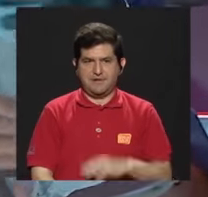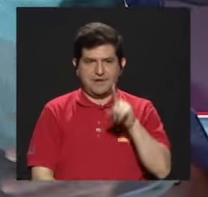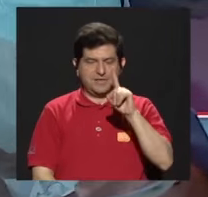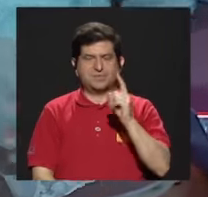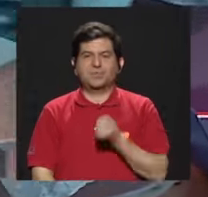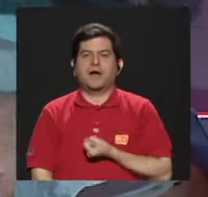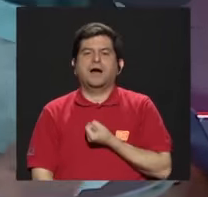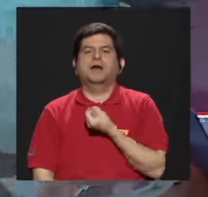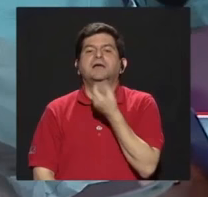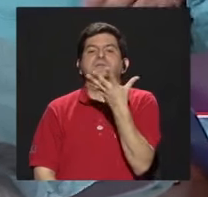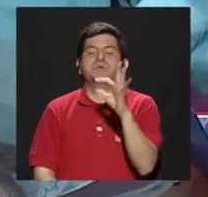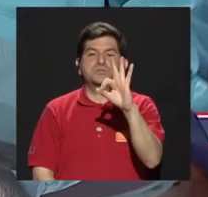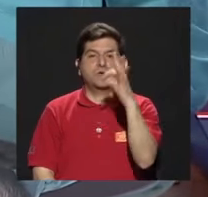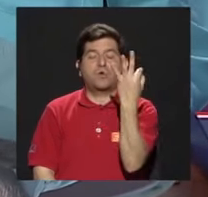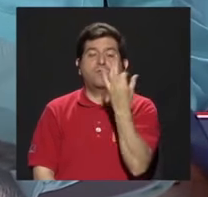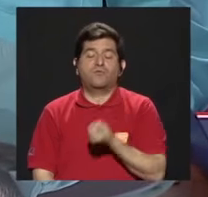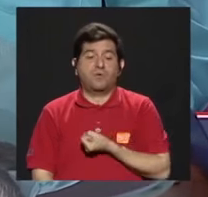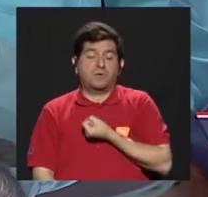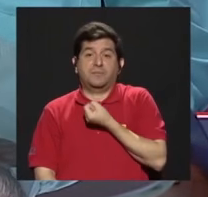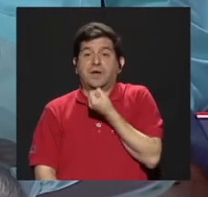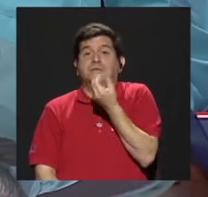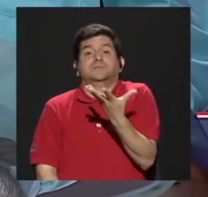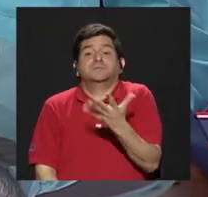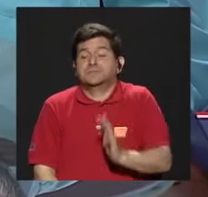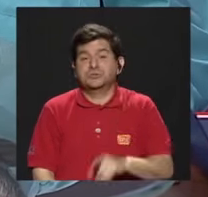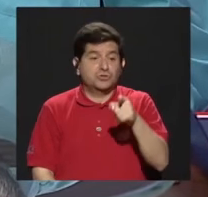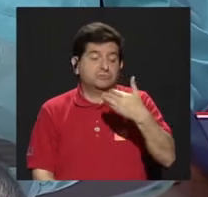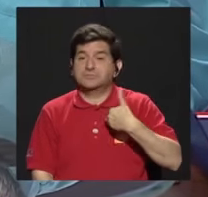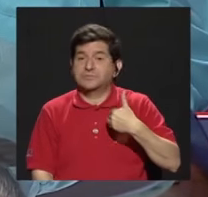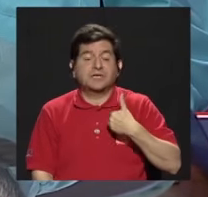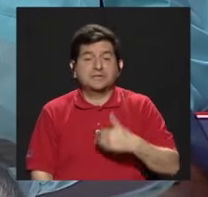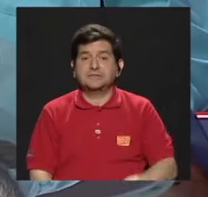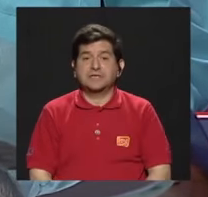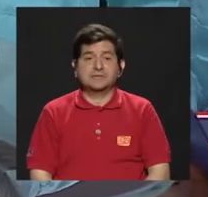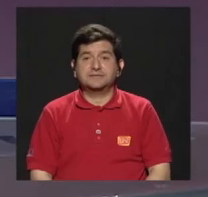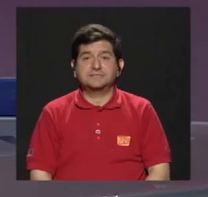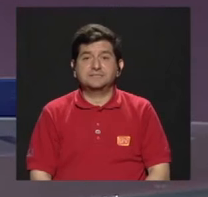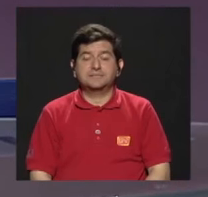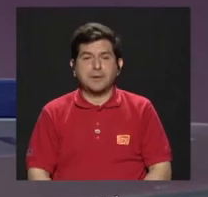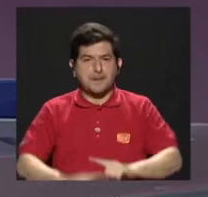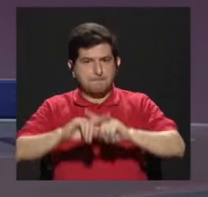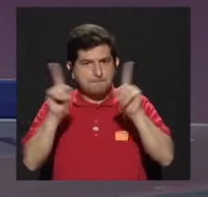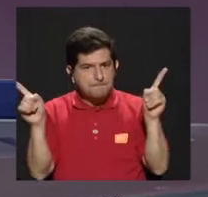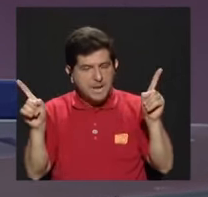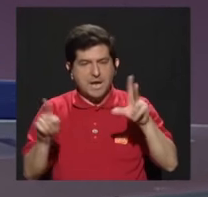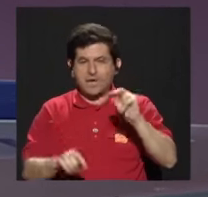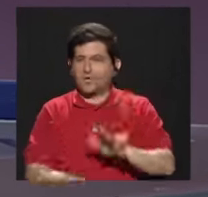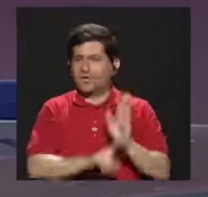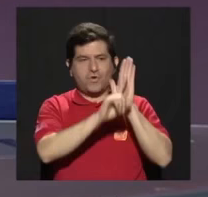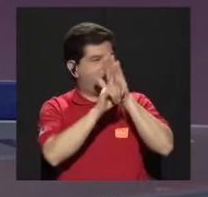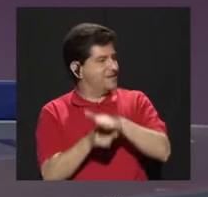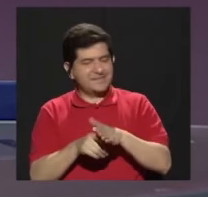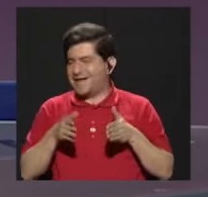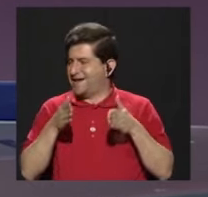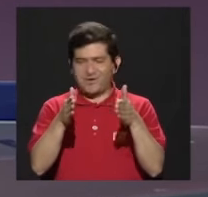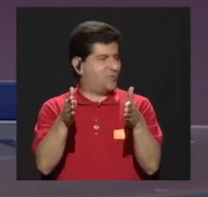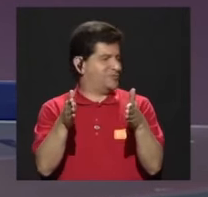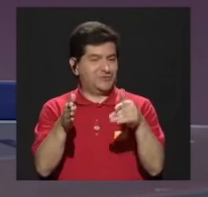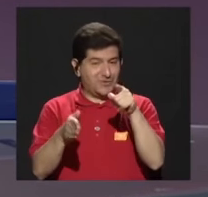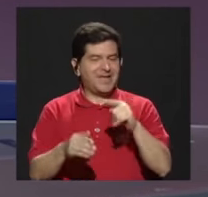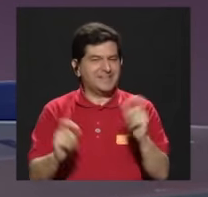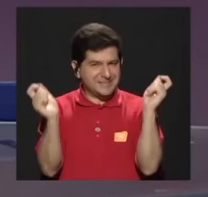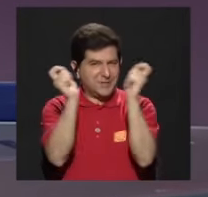expresión, una forma de expresión de ella. Ya vamos, nos quedaba. Pero no es acoso callejero. Eso es lo que yo quiero